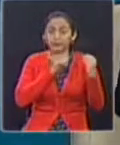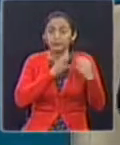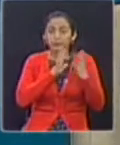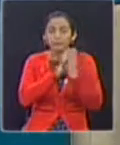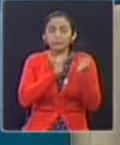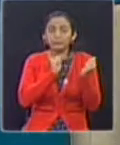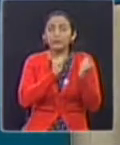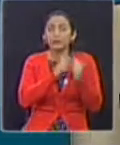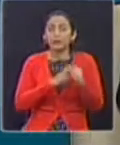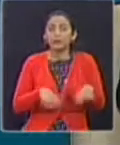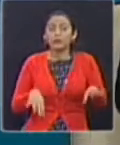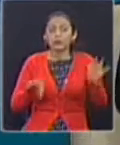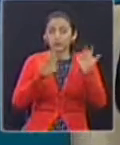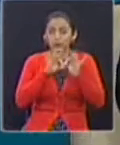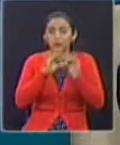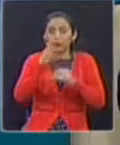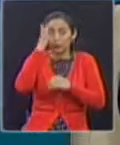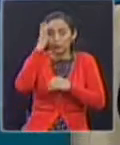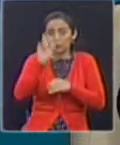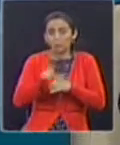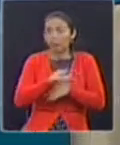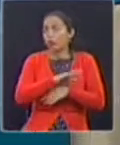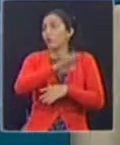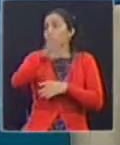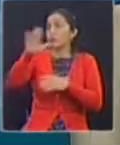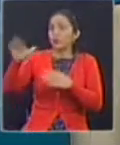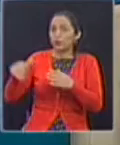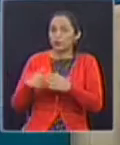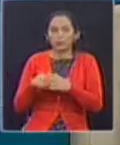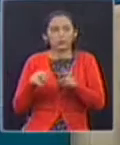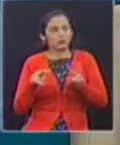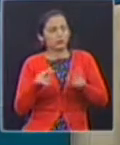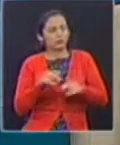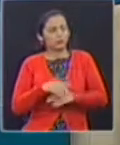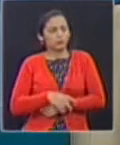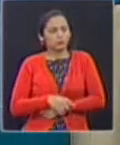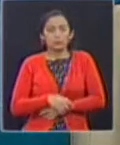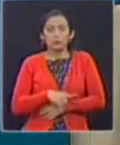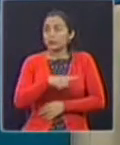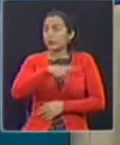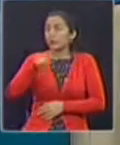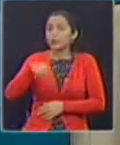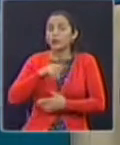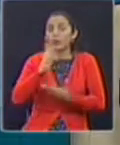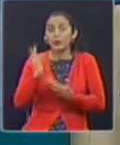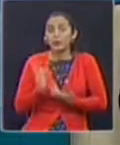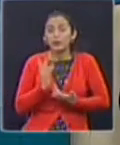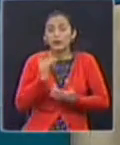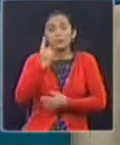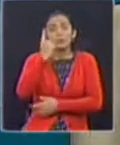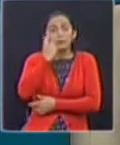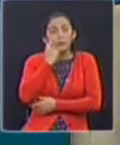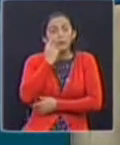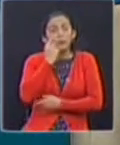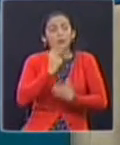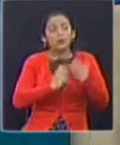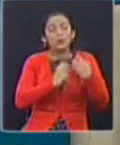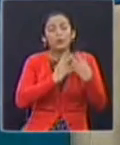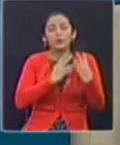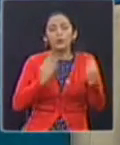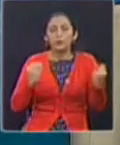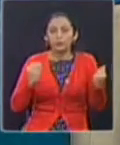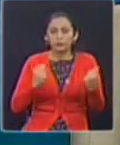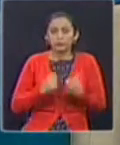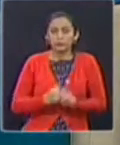son dos personas, es todo el pueblo ecuatoriano que está esperando, y la apertura del presidente